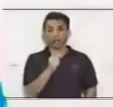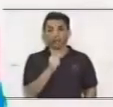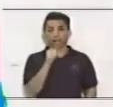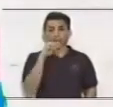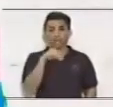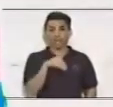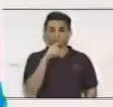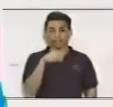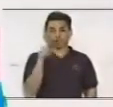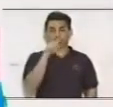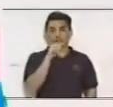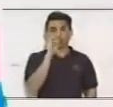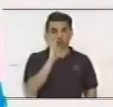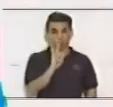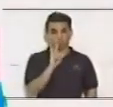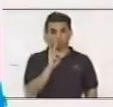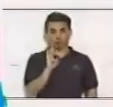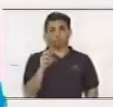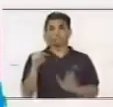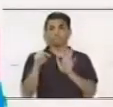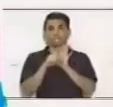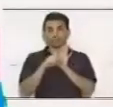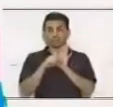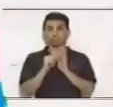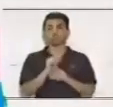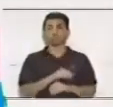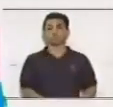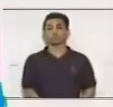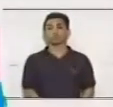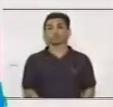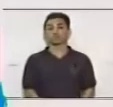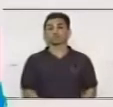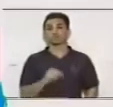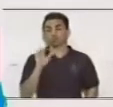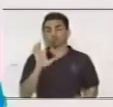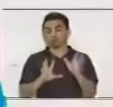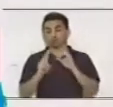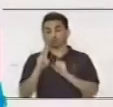4AM al cubo menos